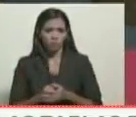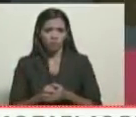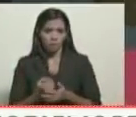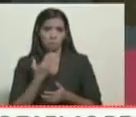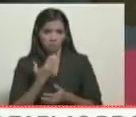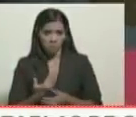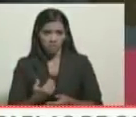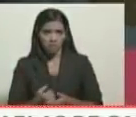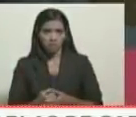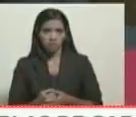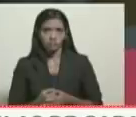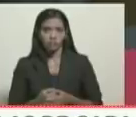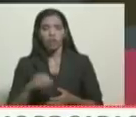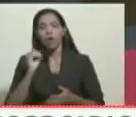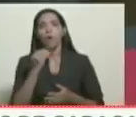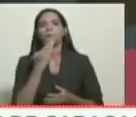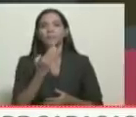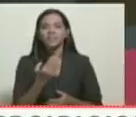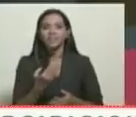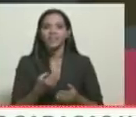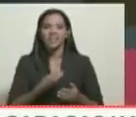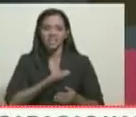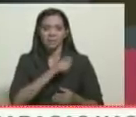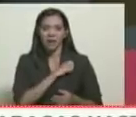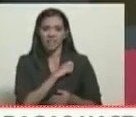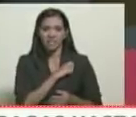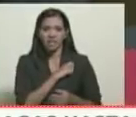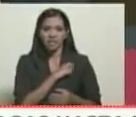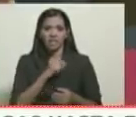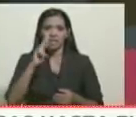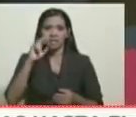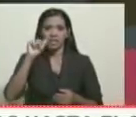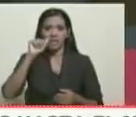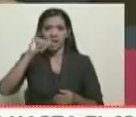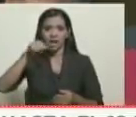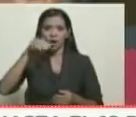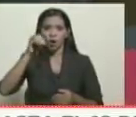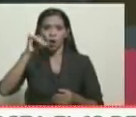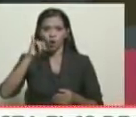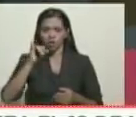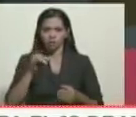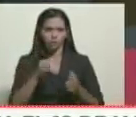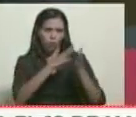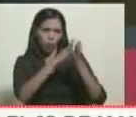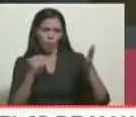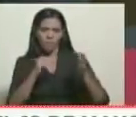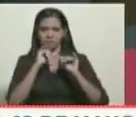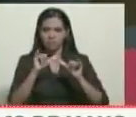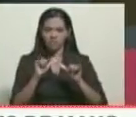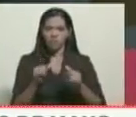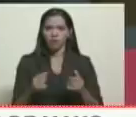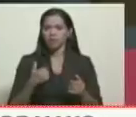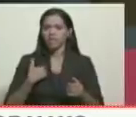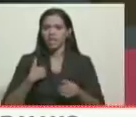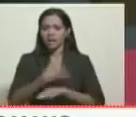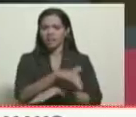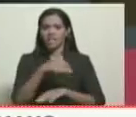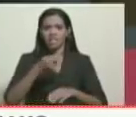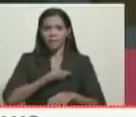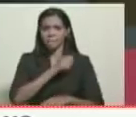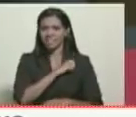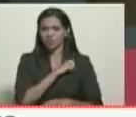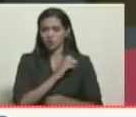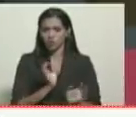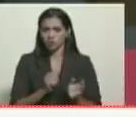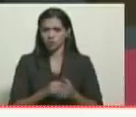en este caso Pedro Sánchez en España que Rajoy hiciera lo mismo allá en cualquier avenida de Madrid o de